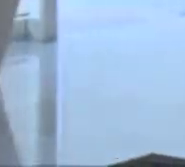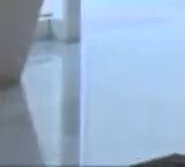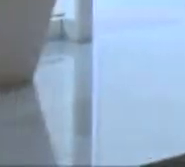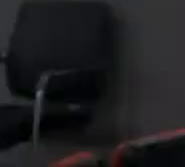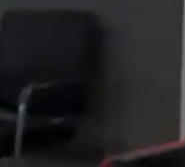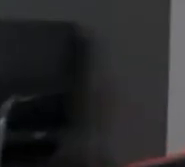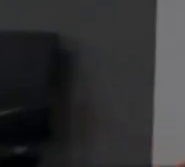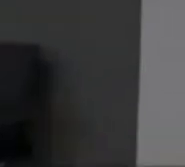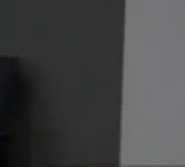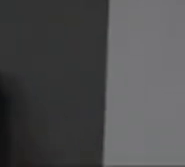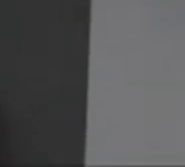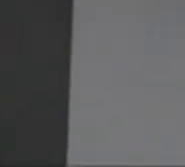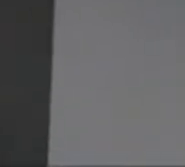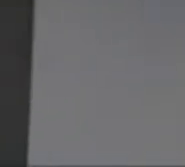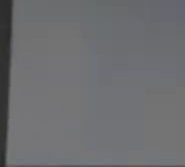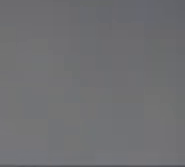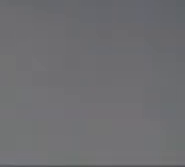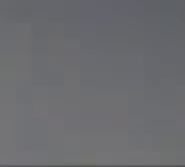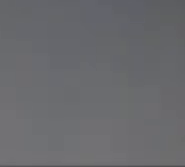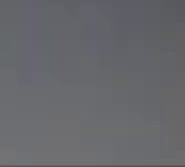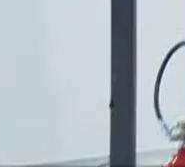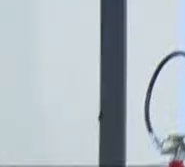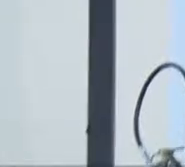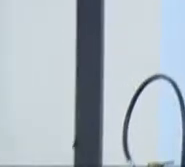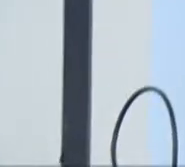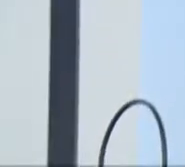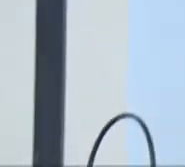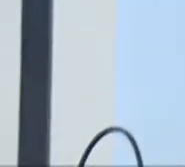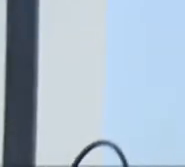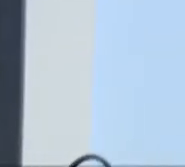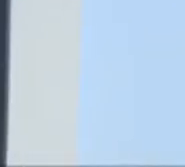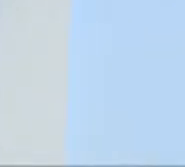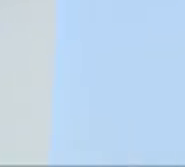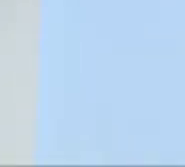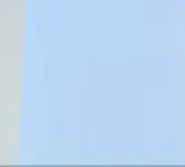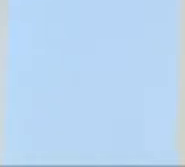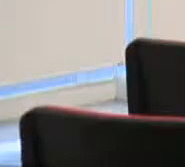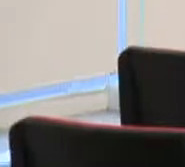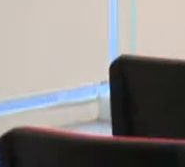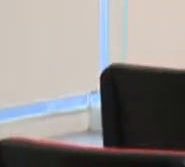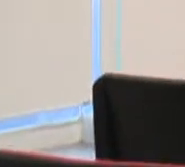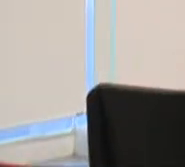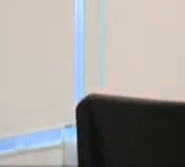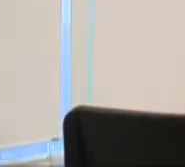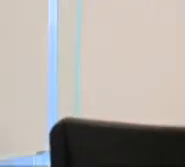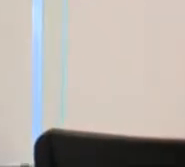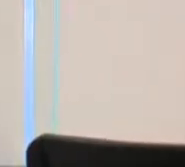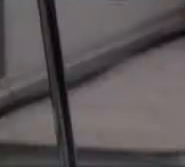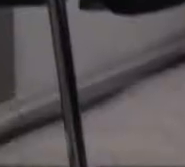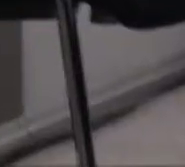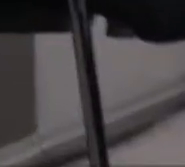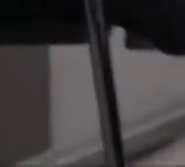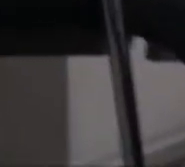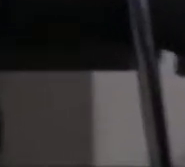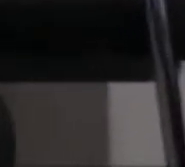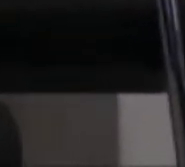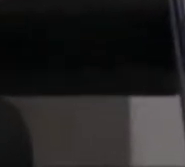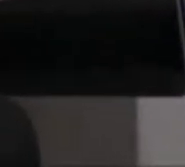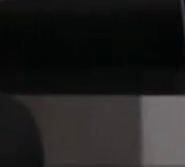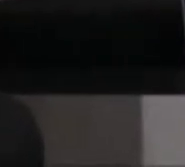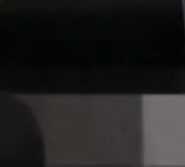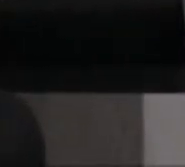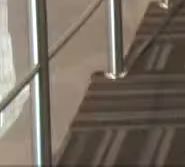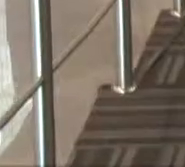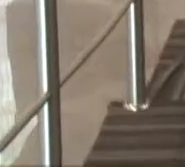vestíbulo las señalizaciones marcan las rutas de evacuación hacia los lugares de menor riesgo el edificio cuenta con la señalización y